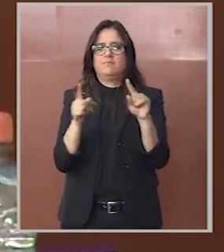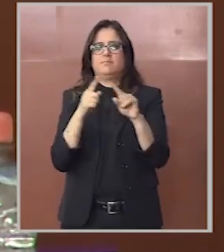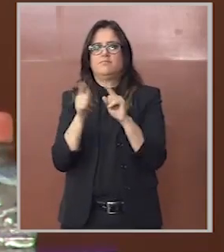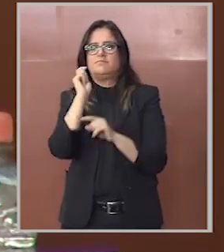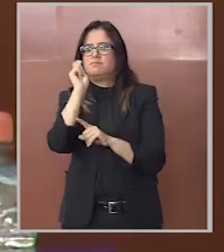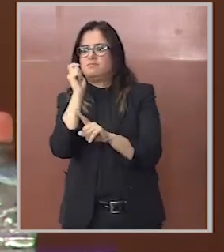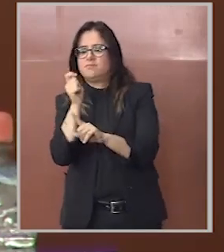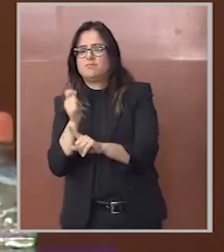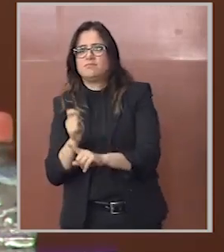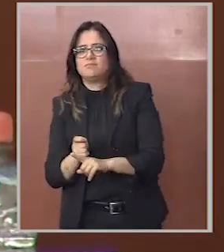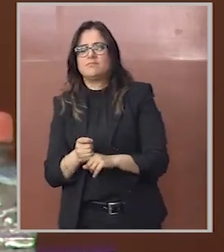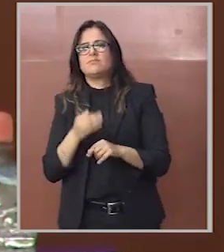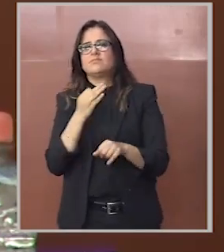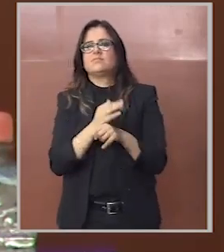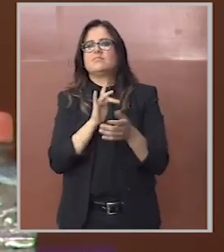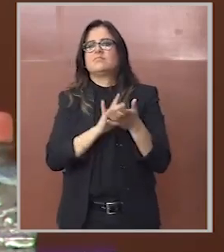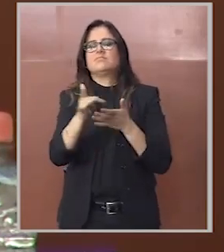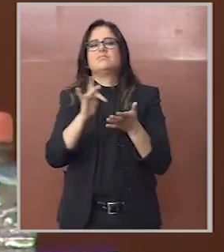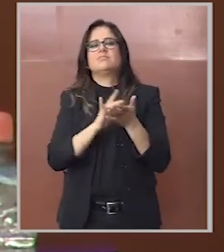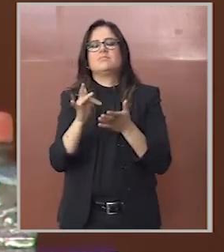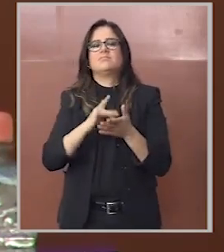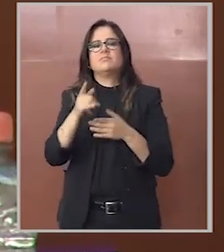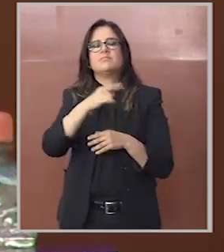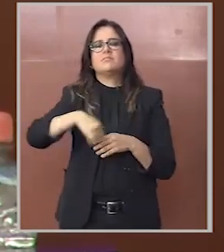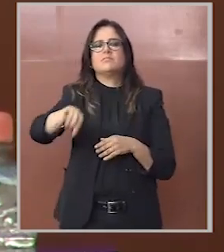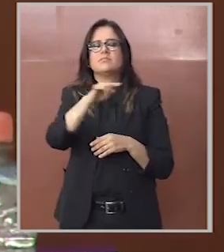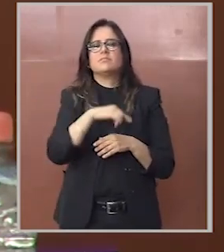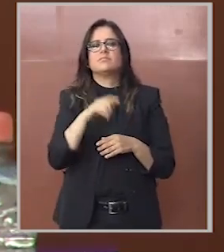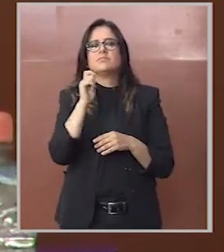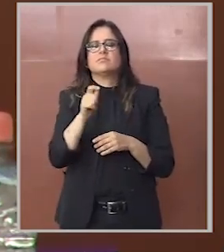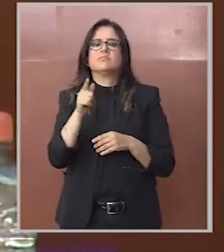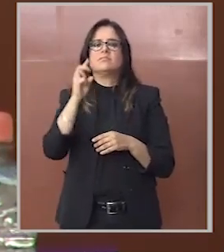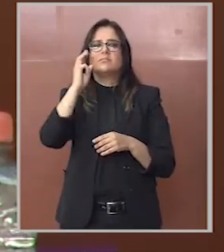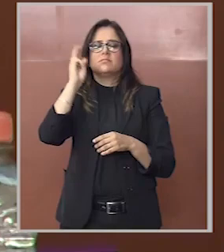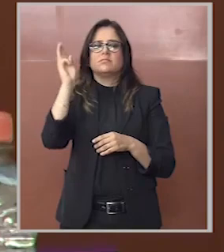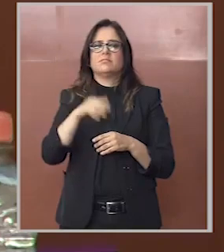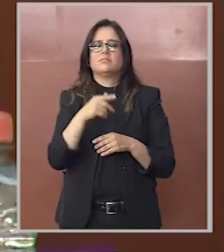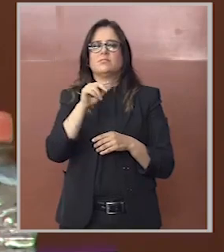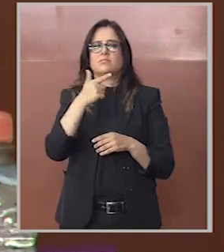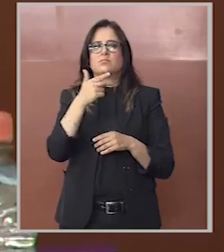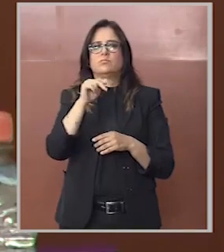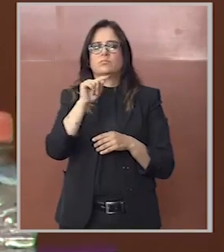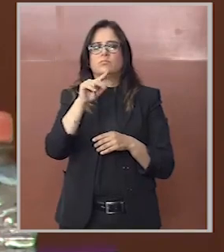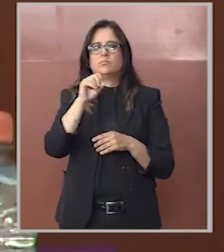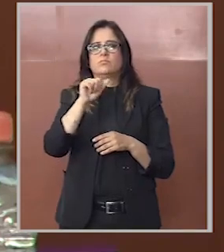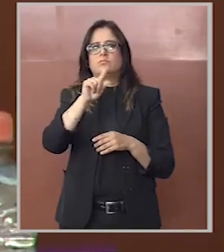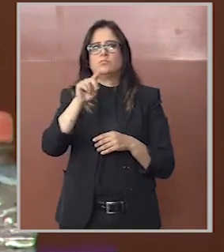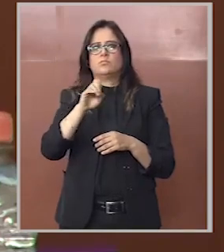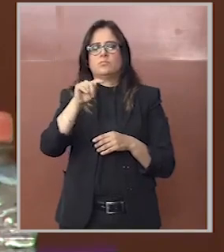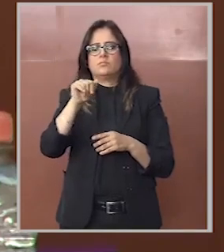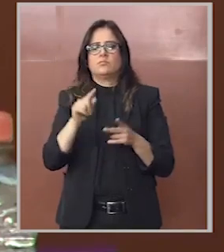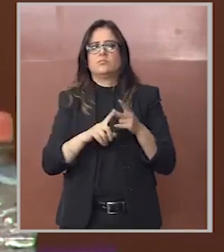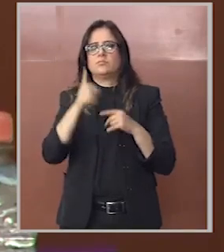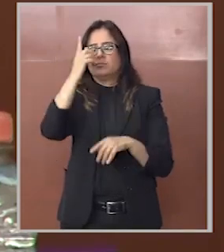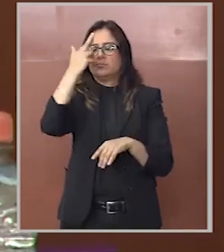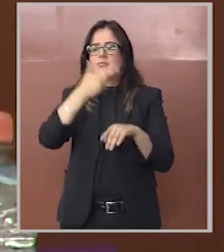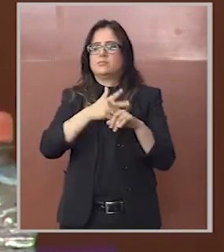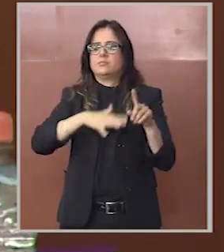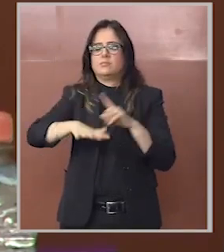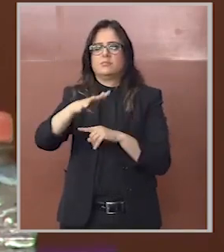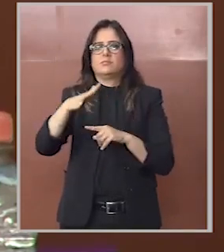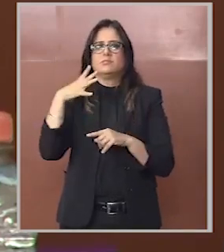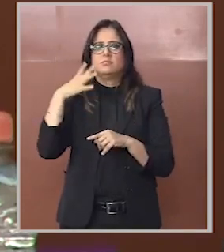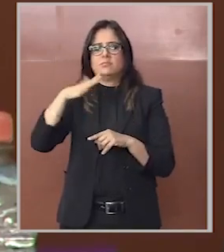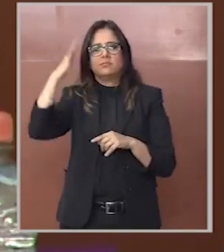gustaría agradecer e al maestro Arturo Guerrero sasueta a la dirección general de Derechos Humanos